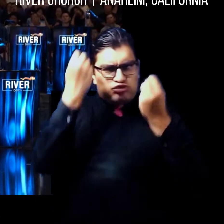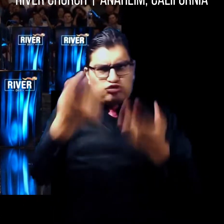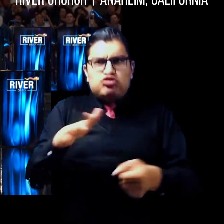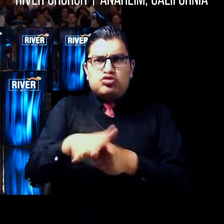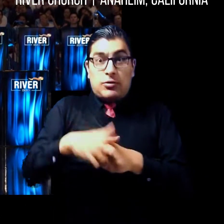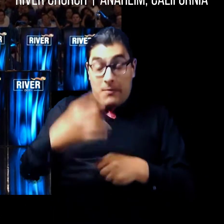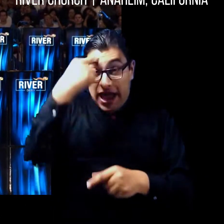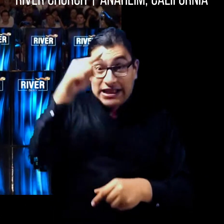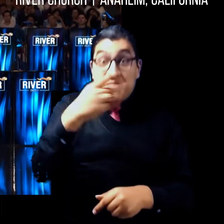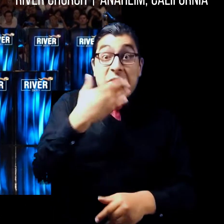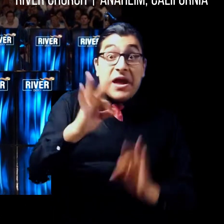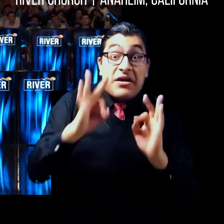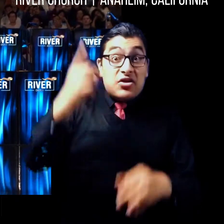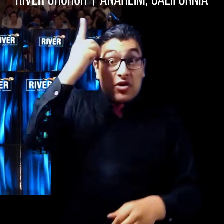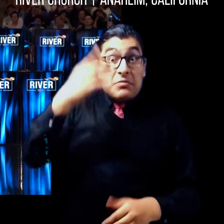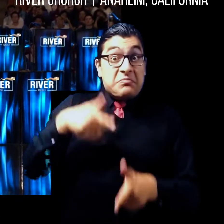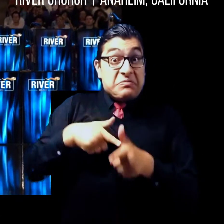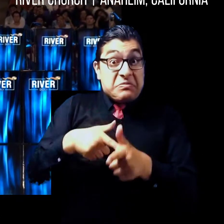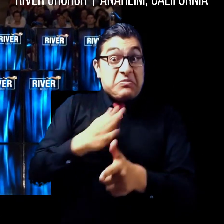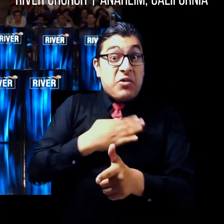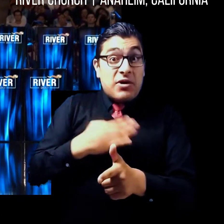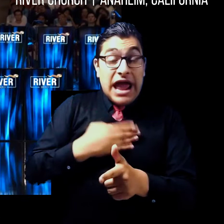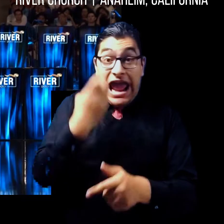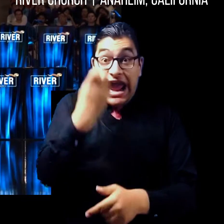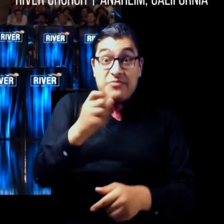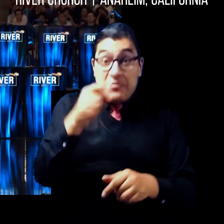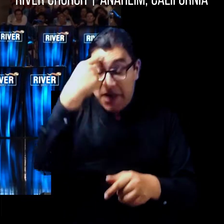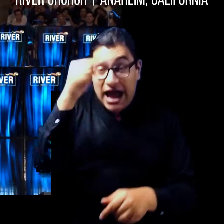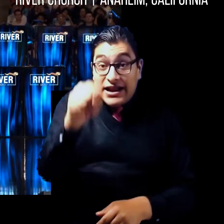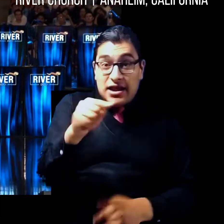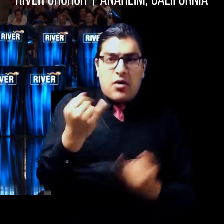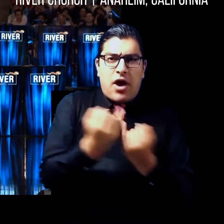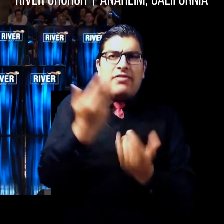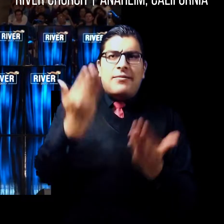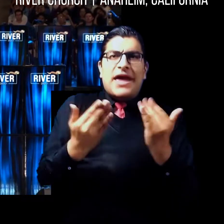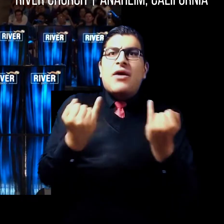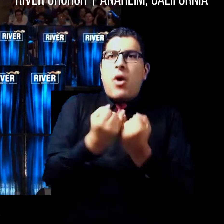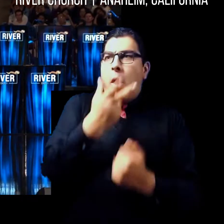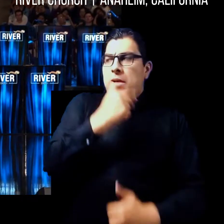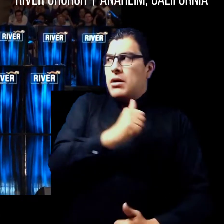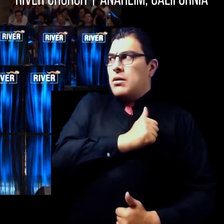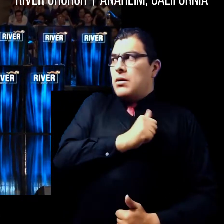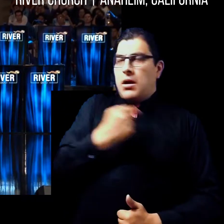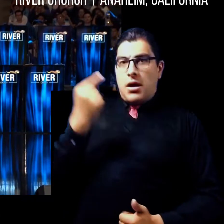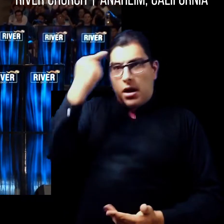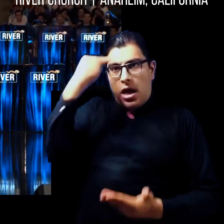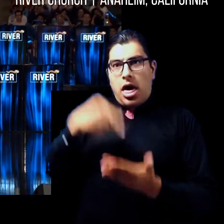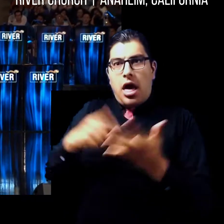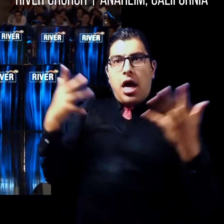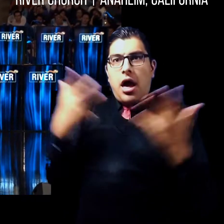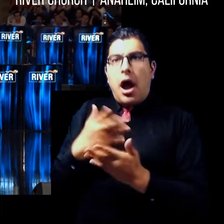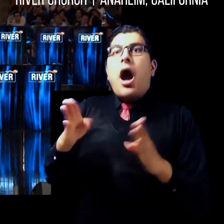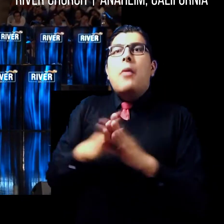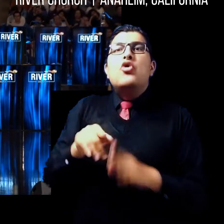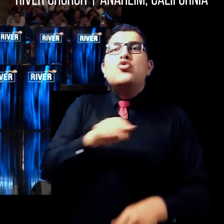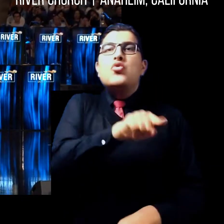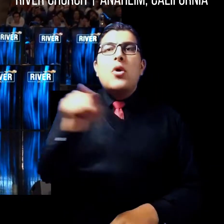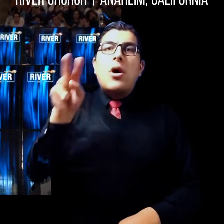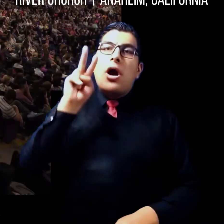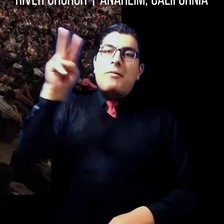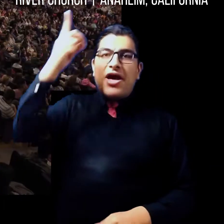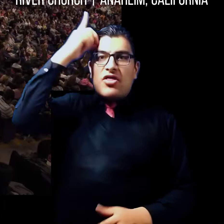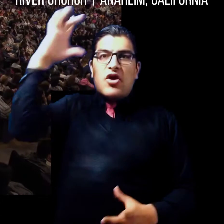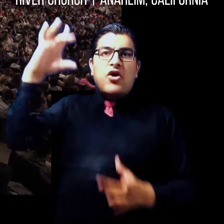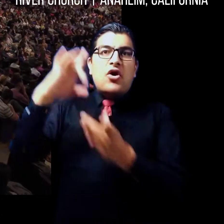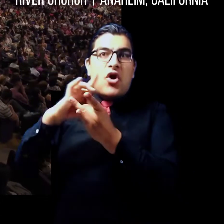ti el mismo Dios? Porque esto depende lo que luego creerá el carcelero, de cómo nosotros veamos a